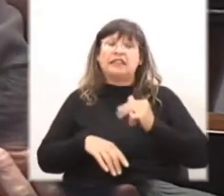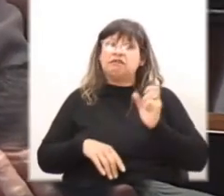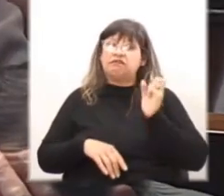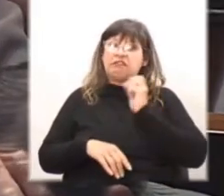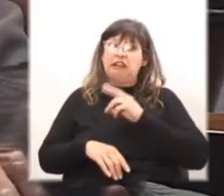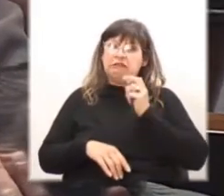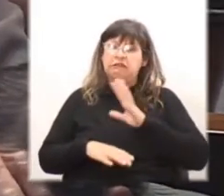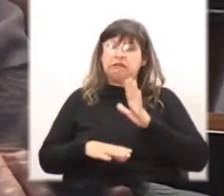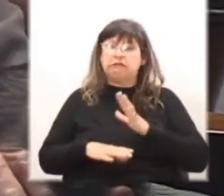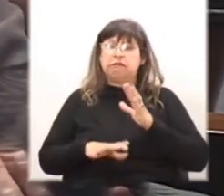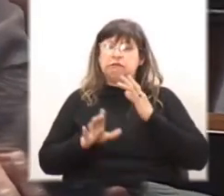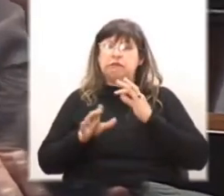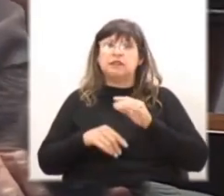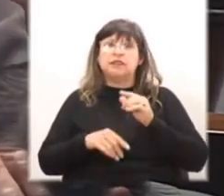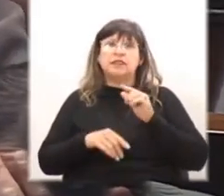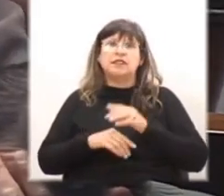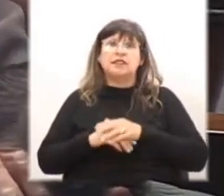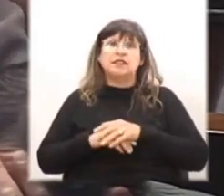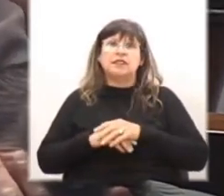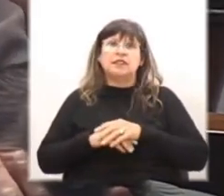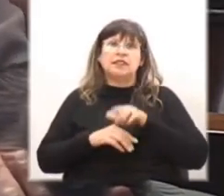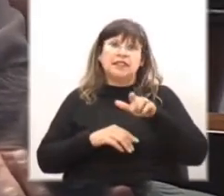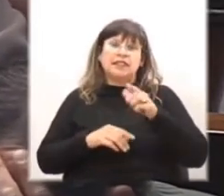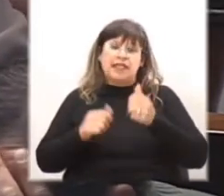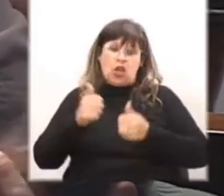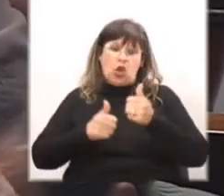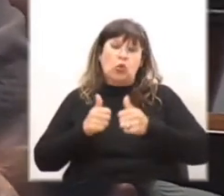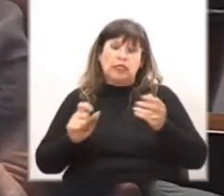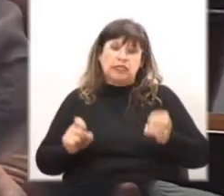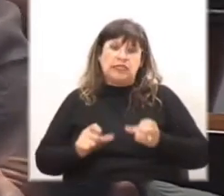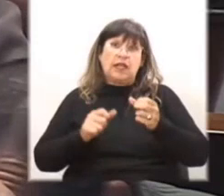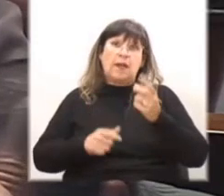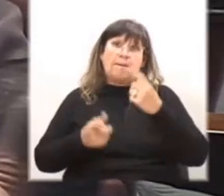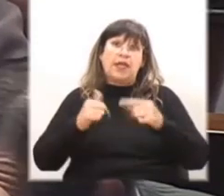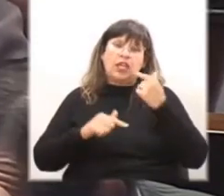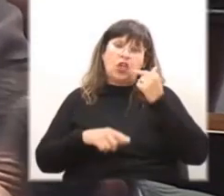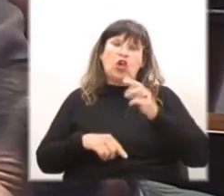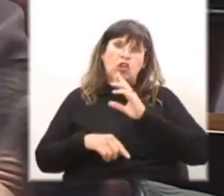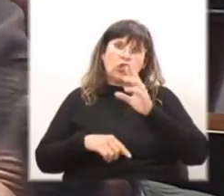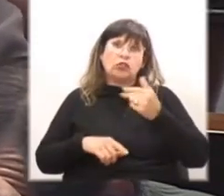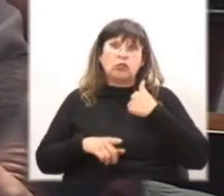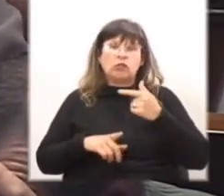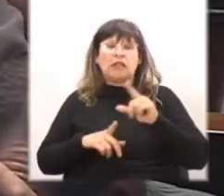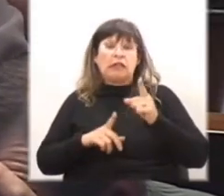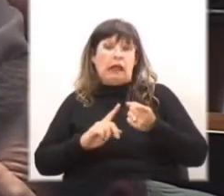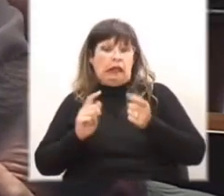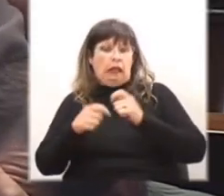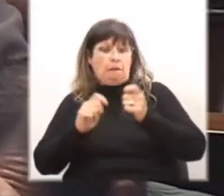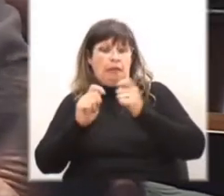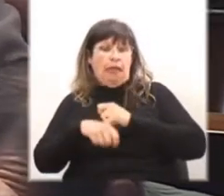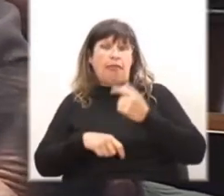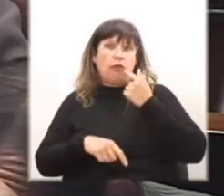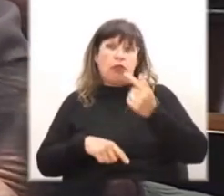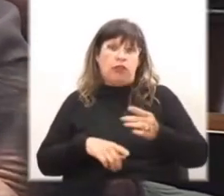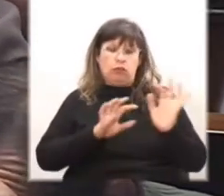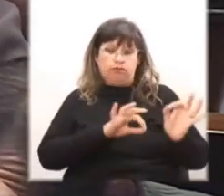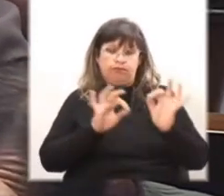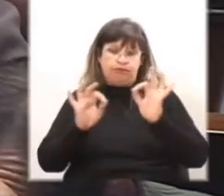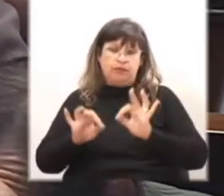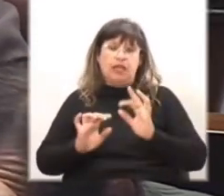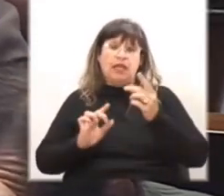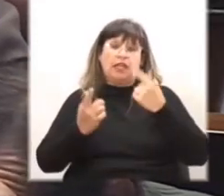truchados, es decir, los concursos se hacían, pero después los resultados eran manipulados, textualmente. Entonces